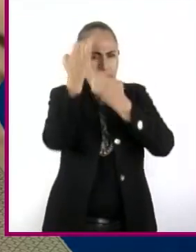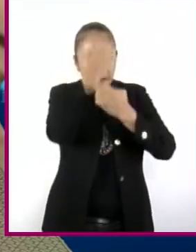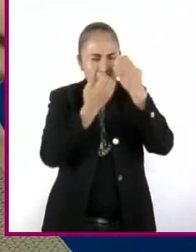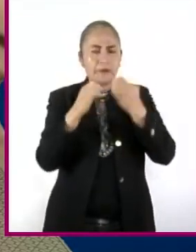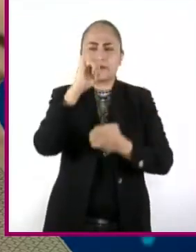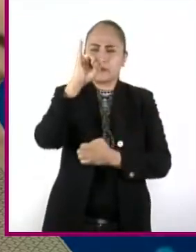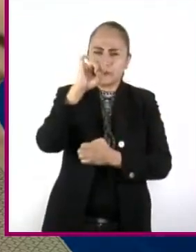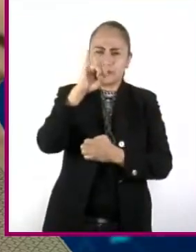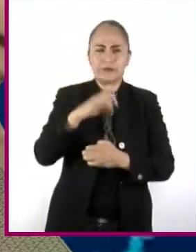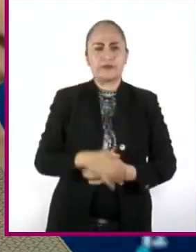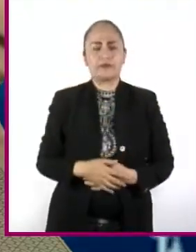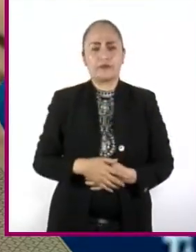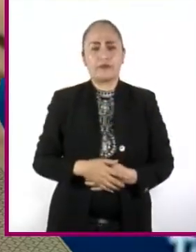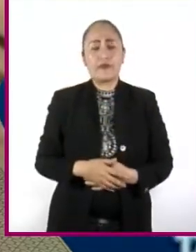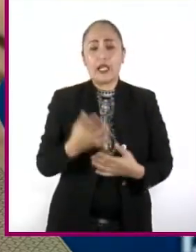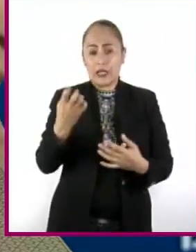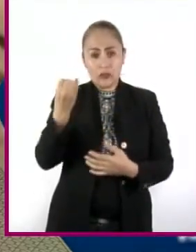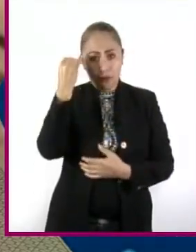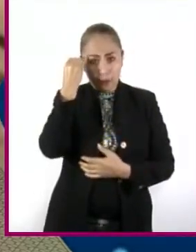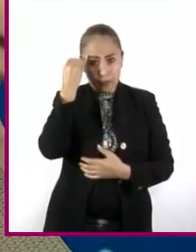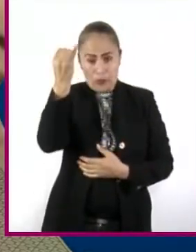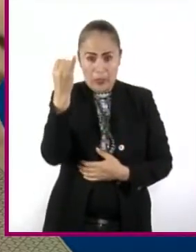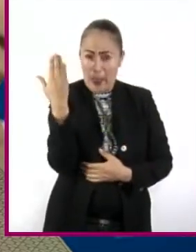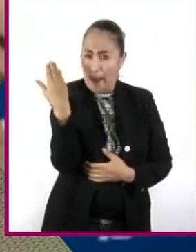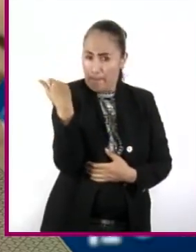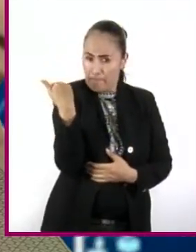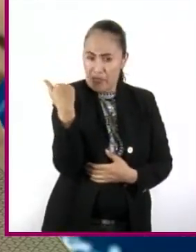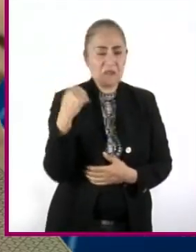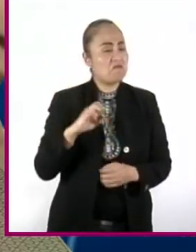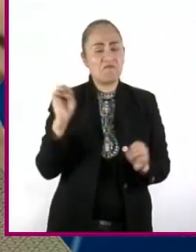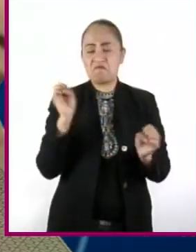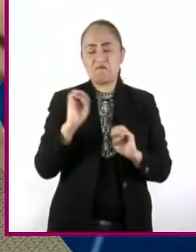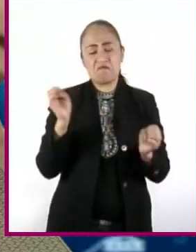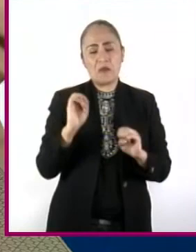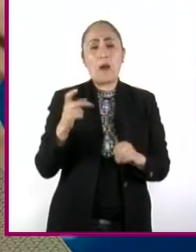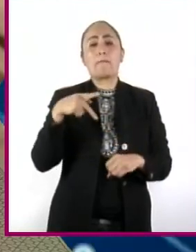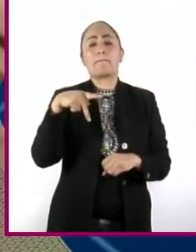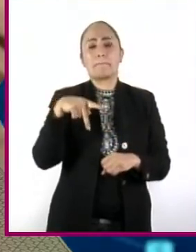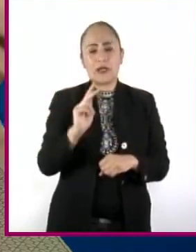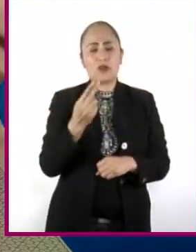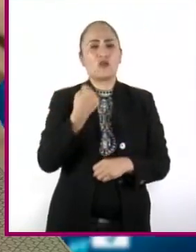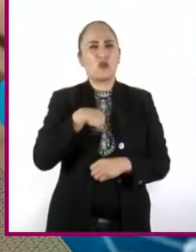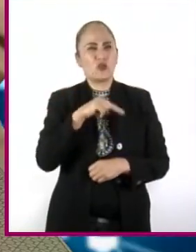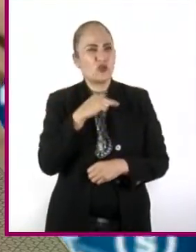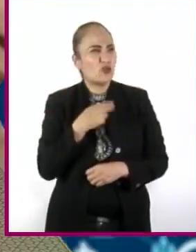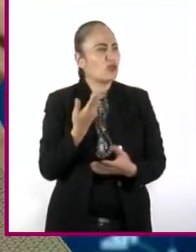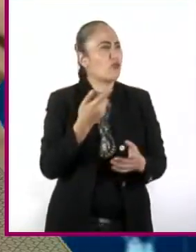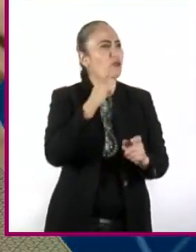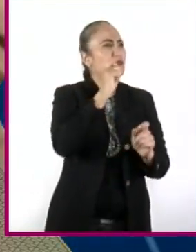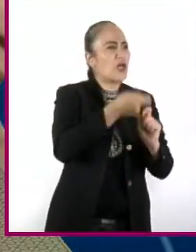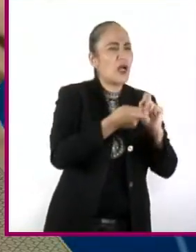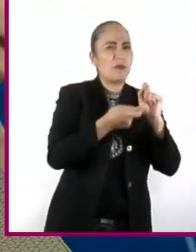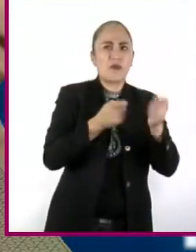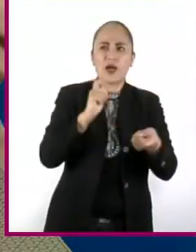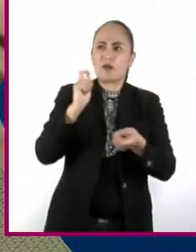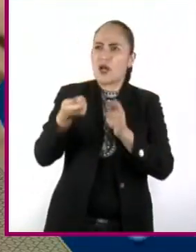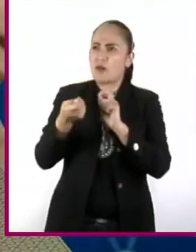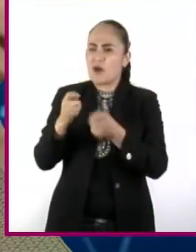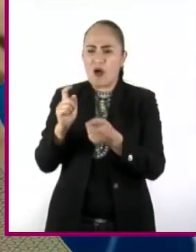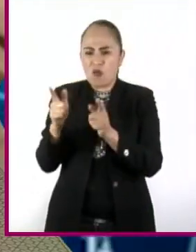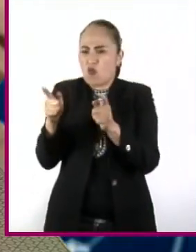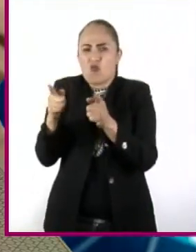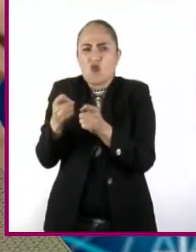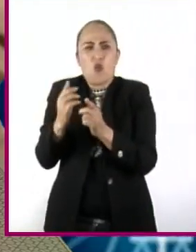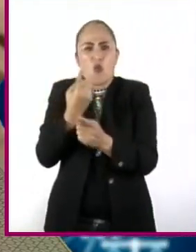con todo y que no es una teoría muy reciente, la mayor parte de las veces seguimos tratando de entender un fenómeno de forma